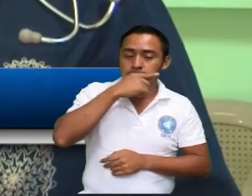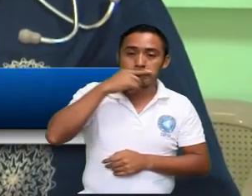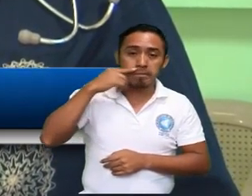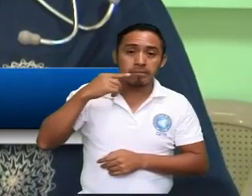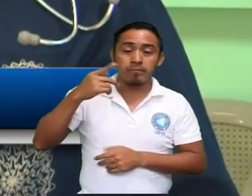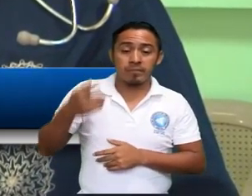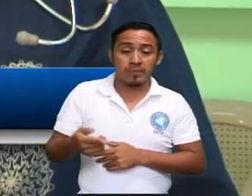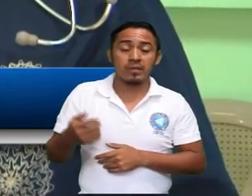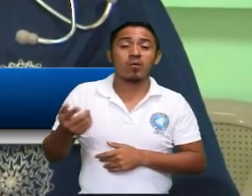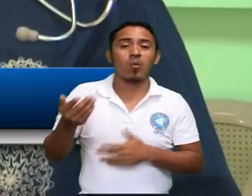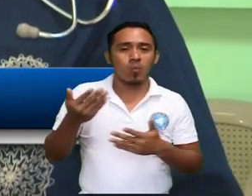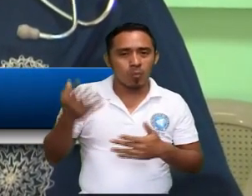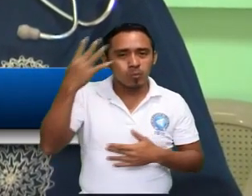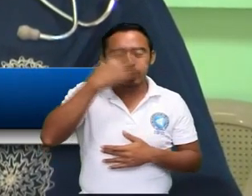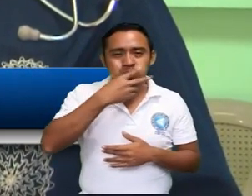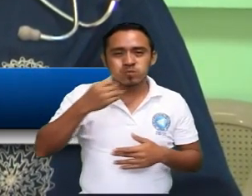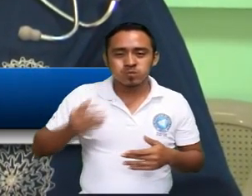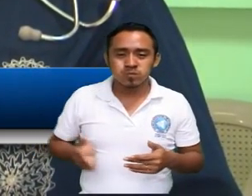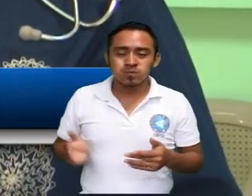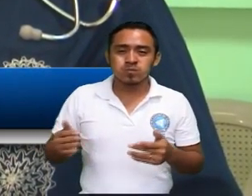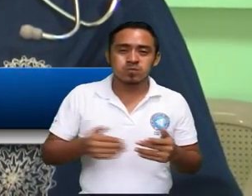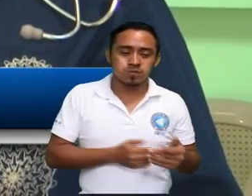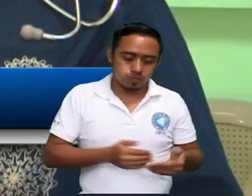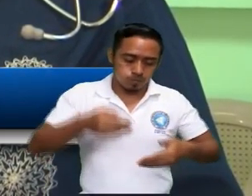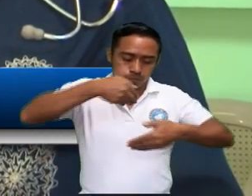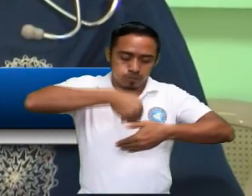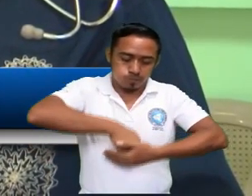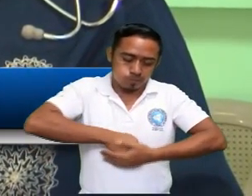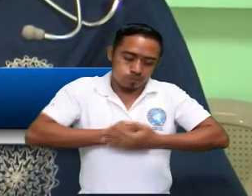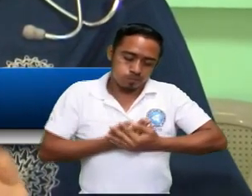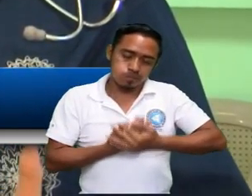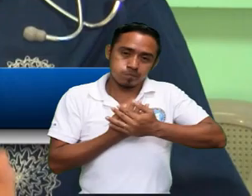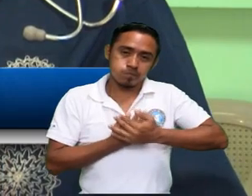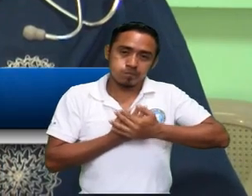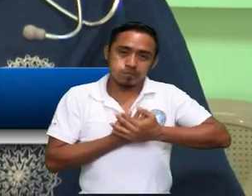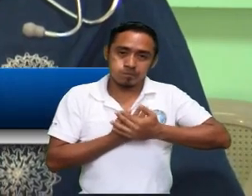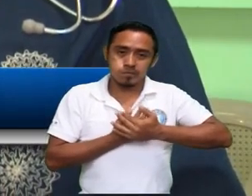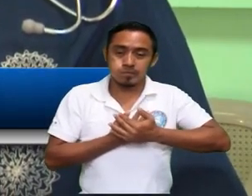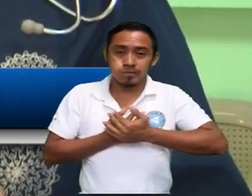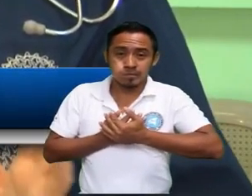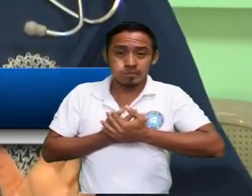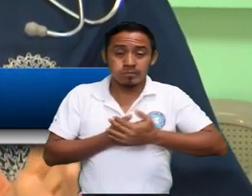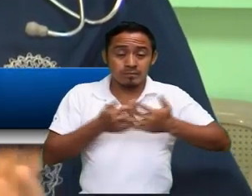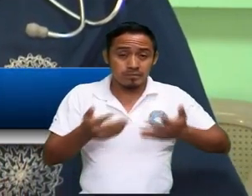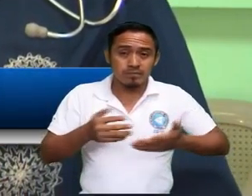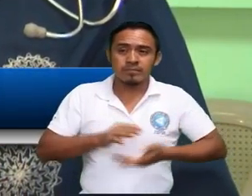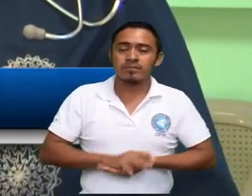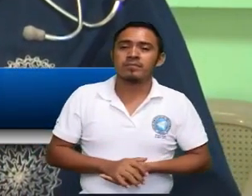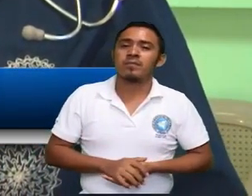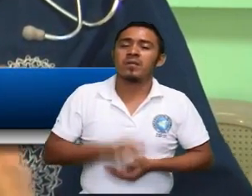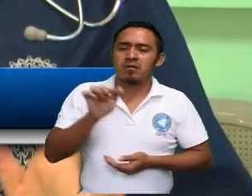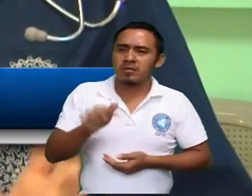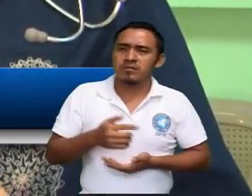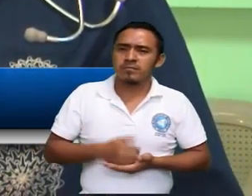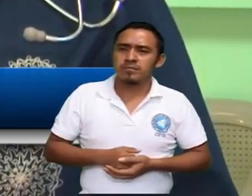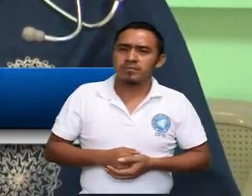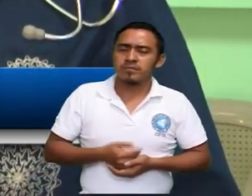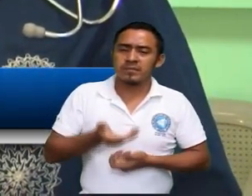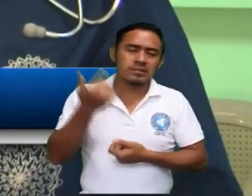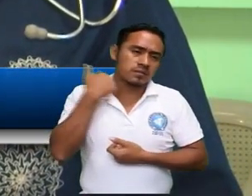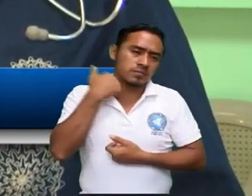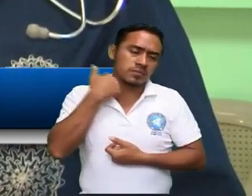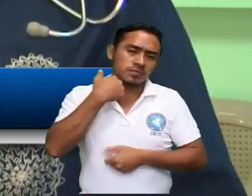la participación del padre. Porque una de las cosas que siempre, eso es